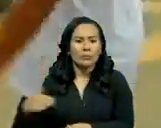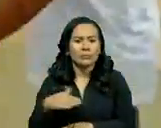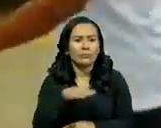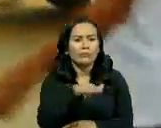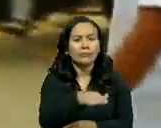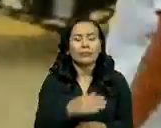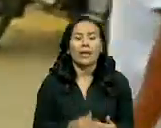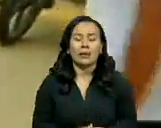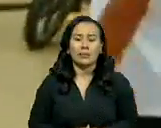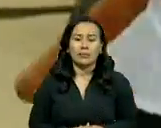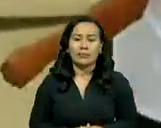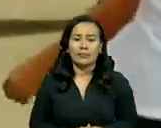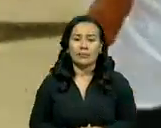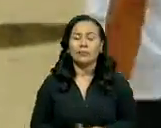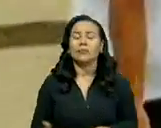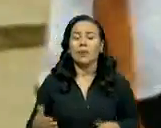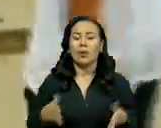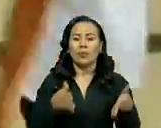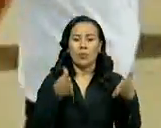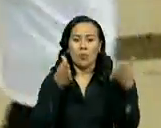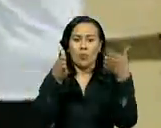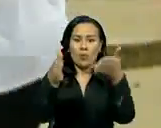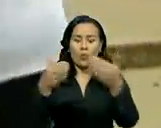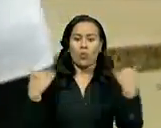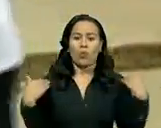Y junto a ellos llevaban el féretro.